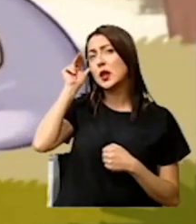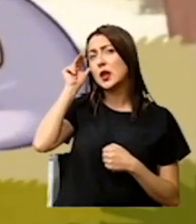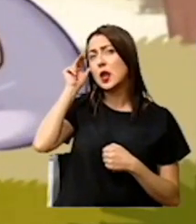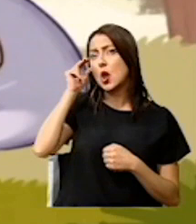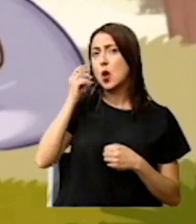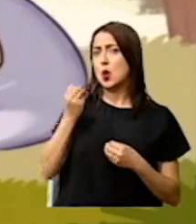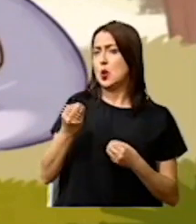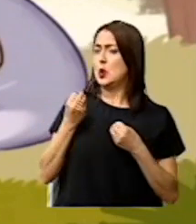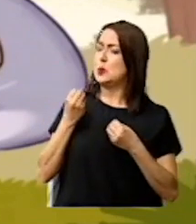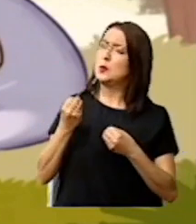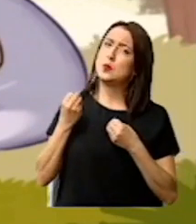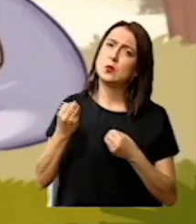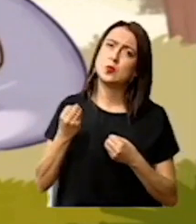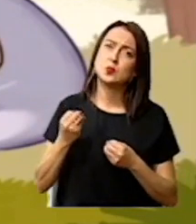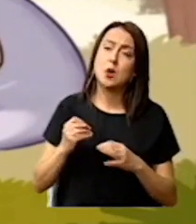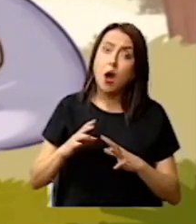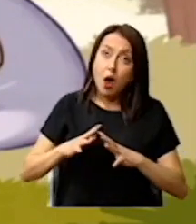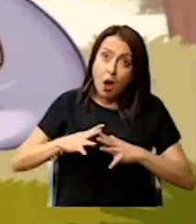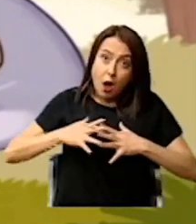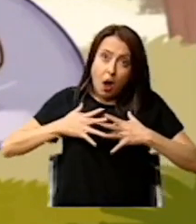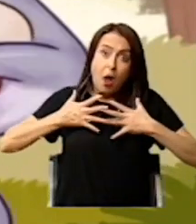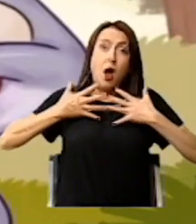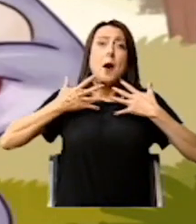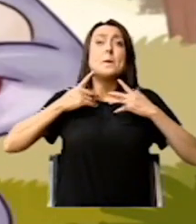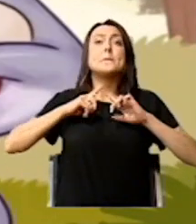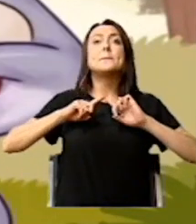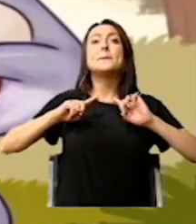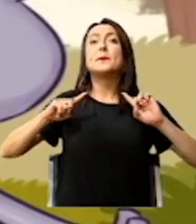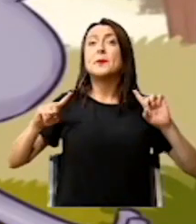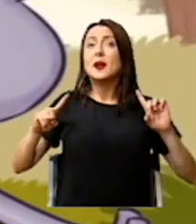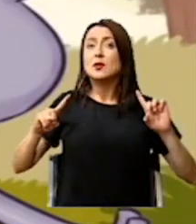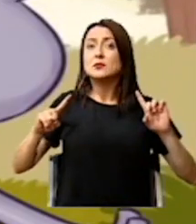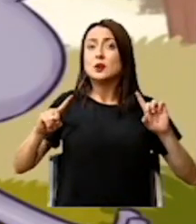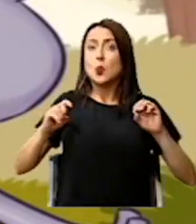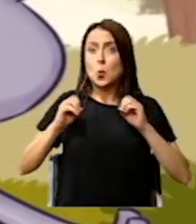mucho, mucho aire, pero...